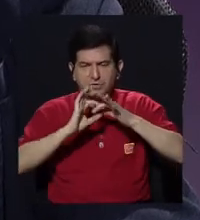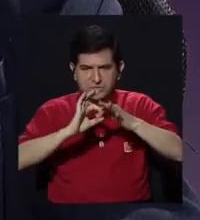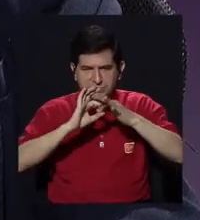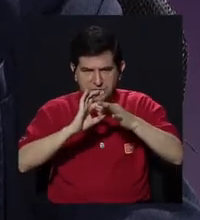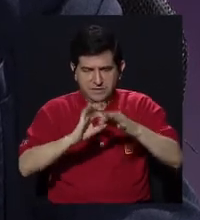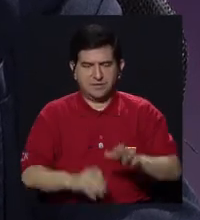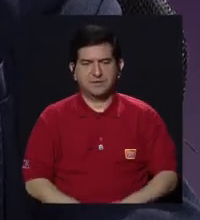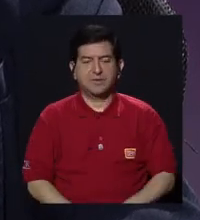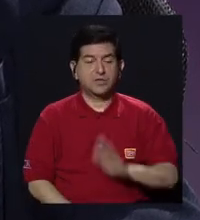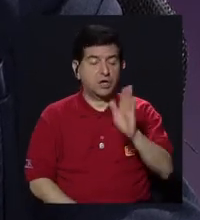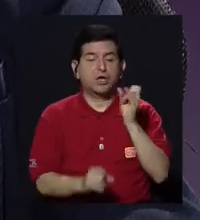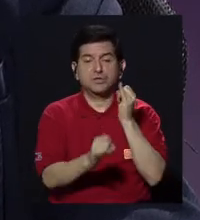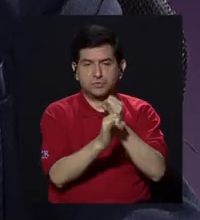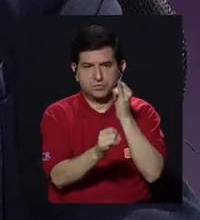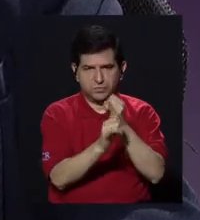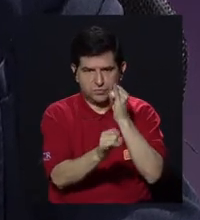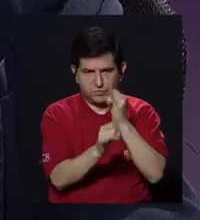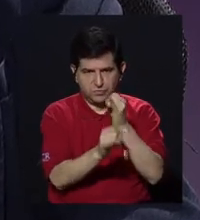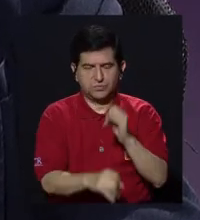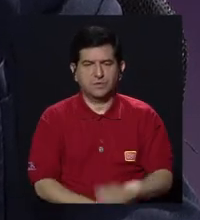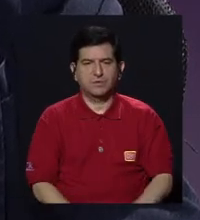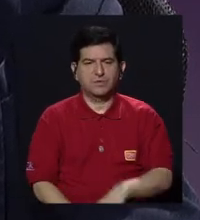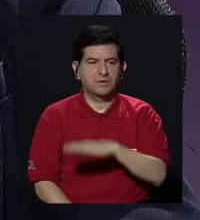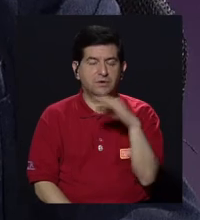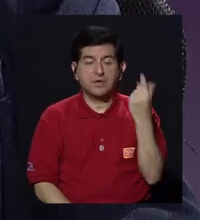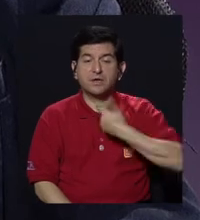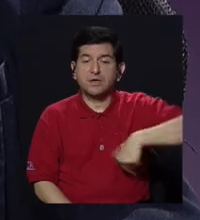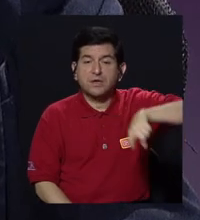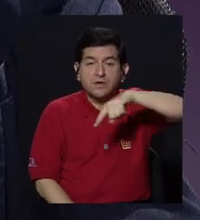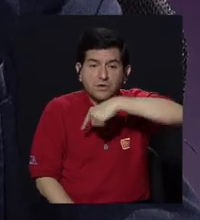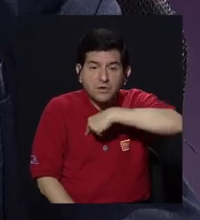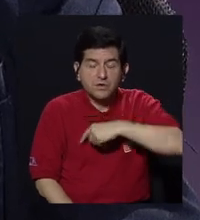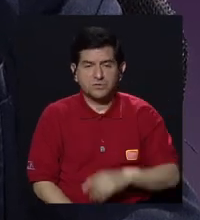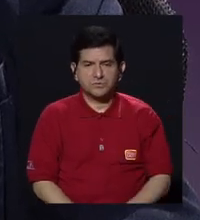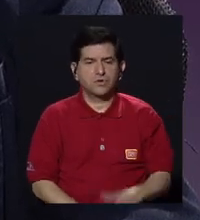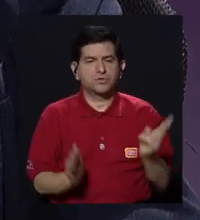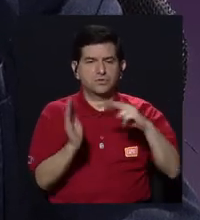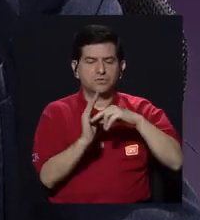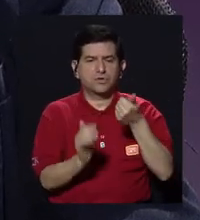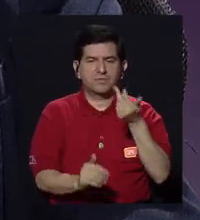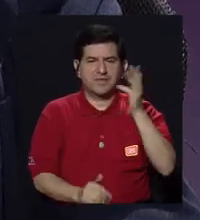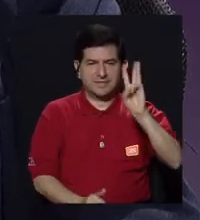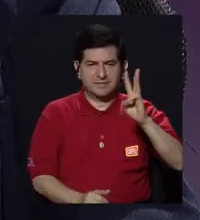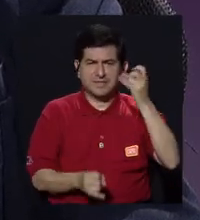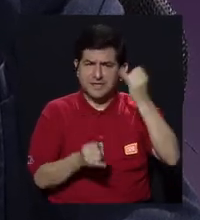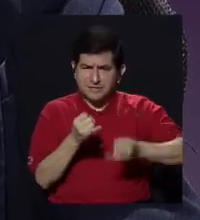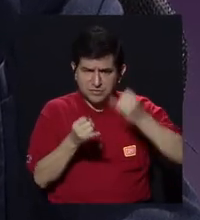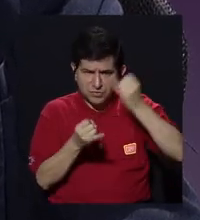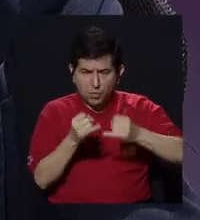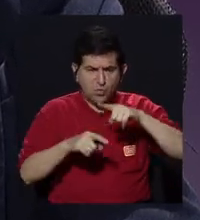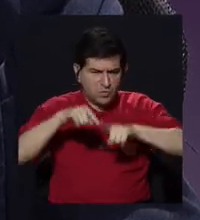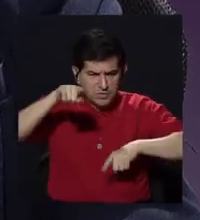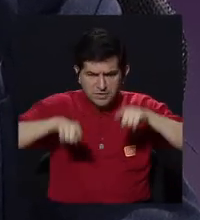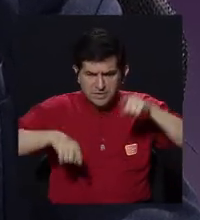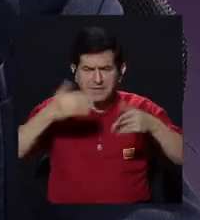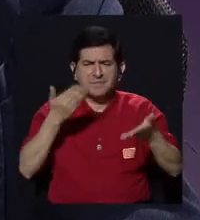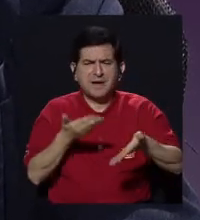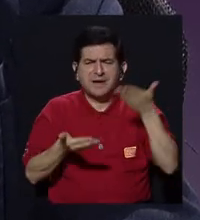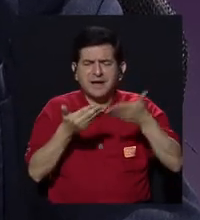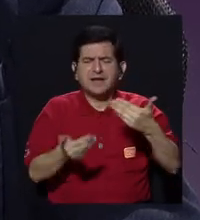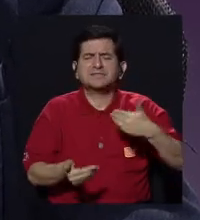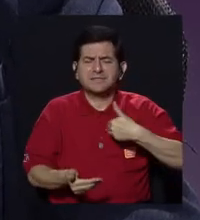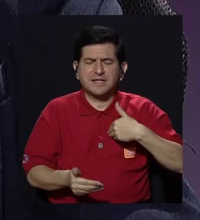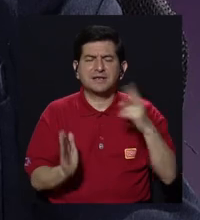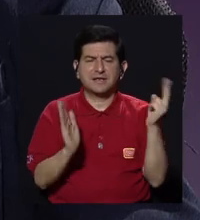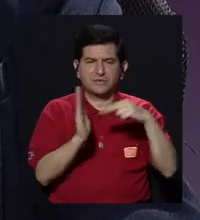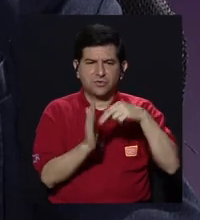sexual en sus instituciones. Y pues nosotros en el 2016, que la última estadística ya casi sale la